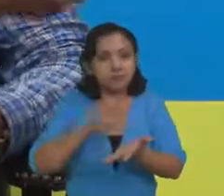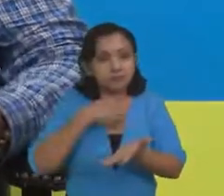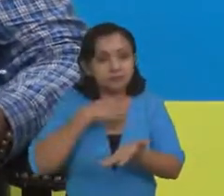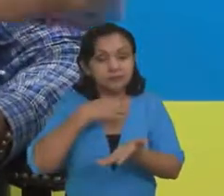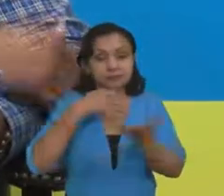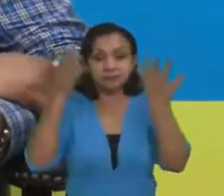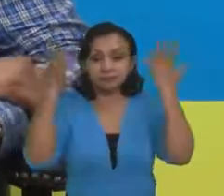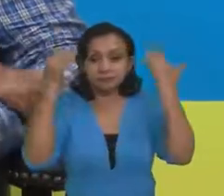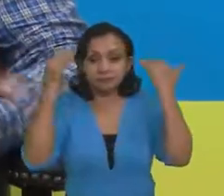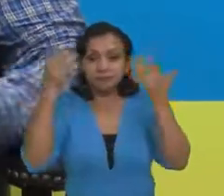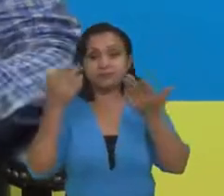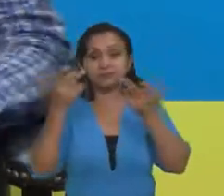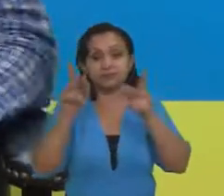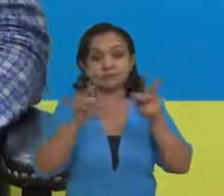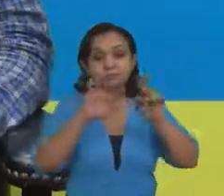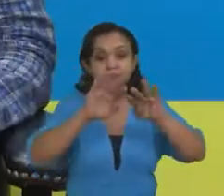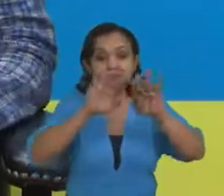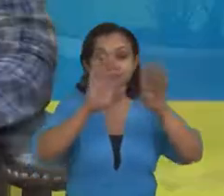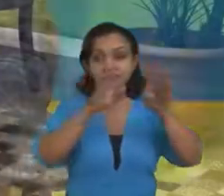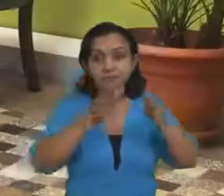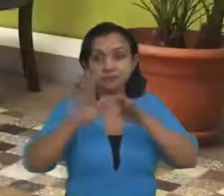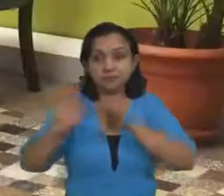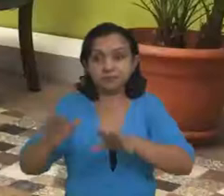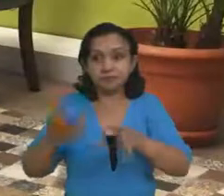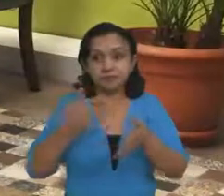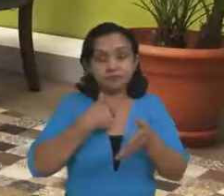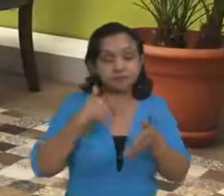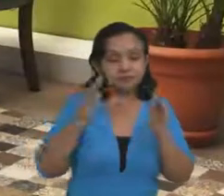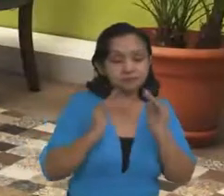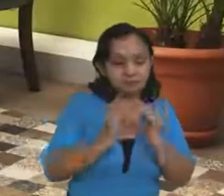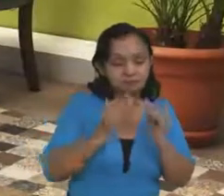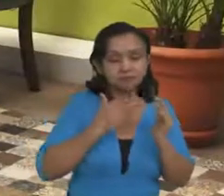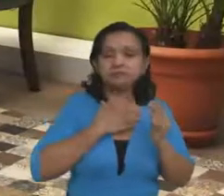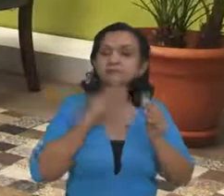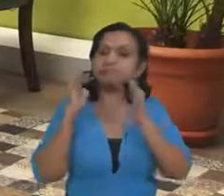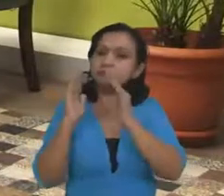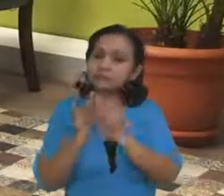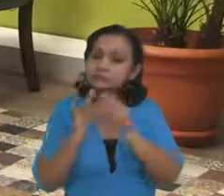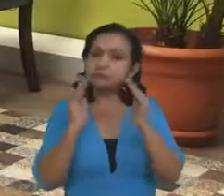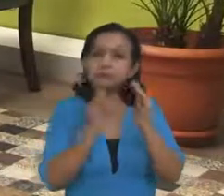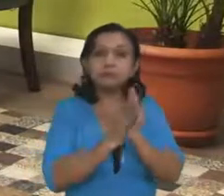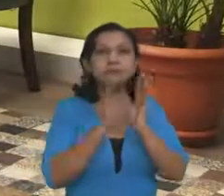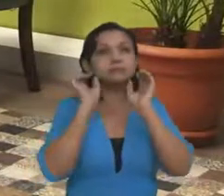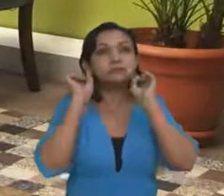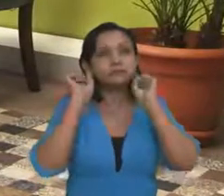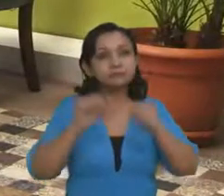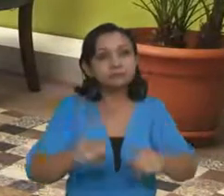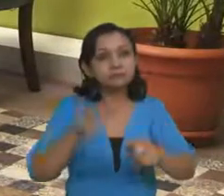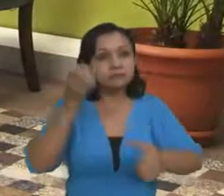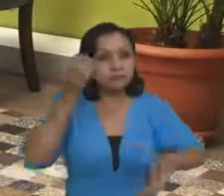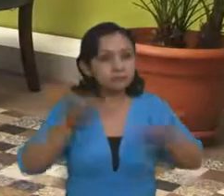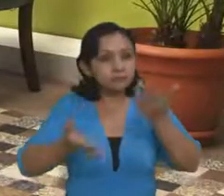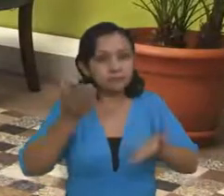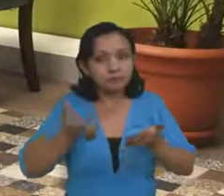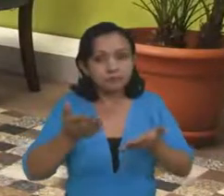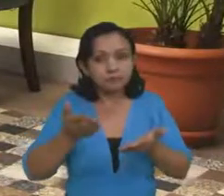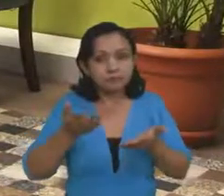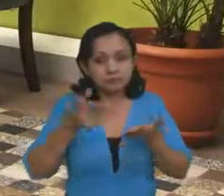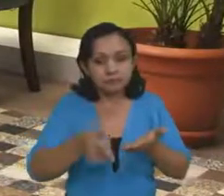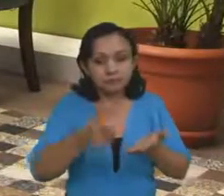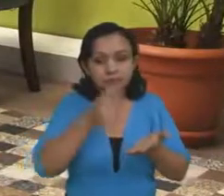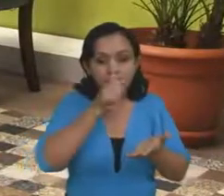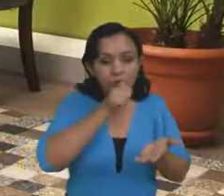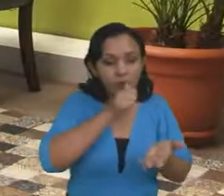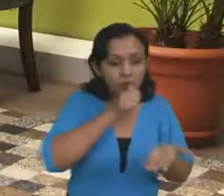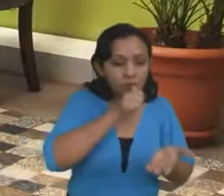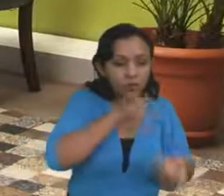baño. Las amas de casa, no, que yo solo me mantengo en mi casa, pero están expuestas, ¿verdad?, a ese ambiente, ¿ya?